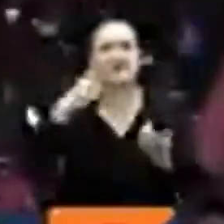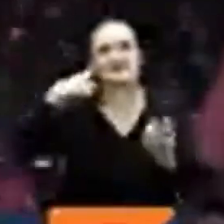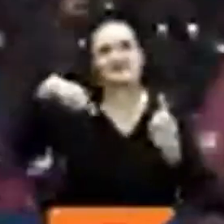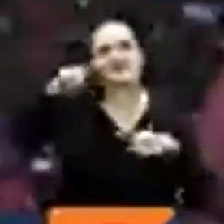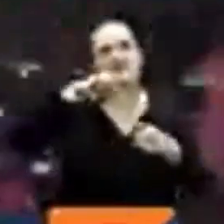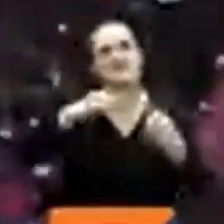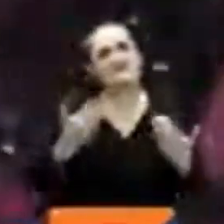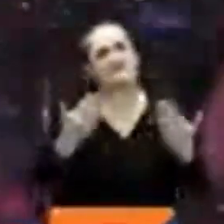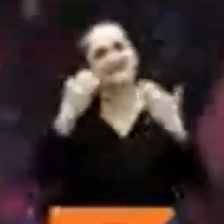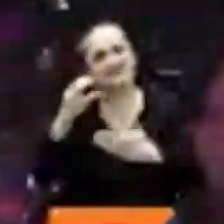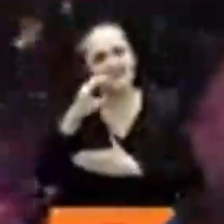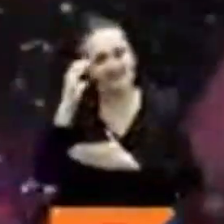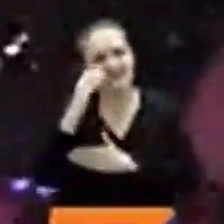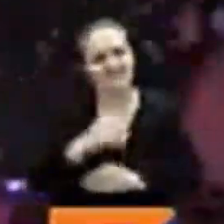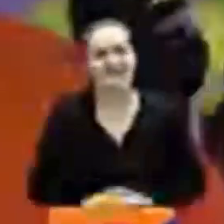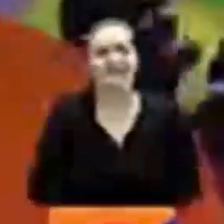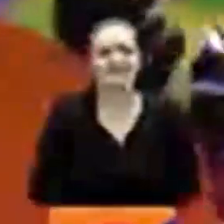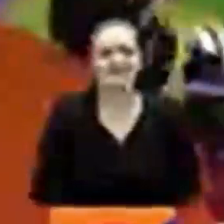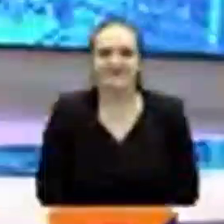el país.